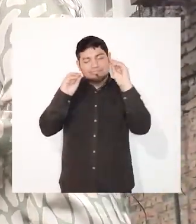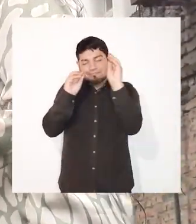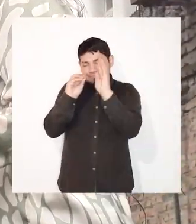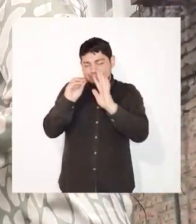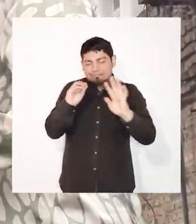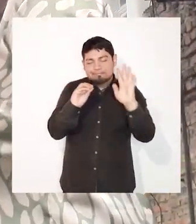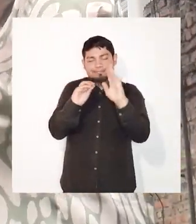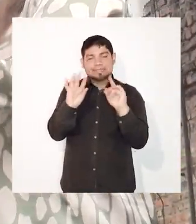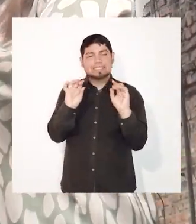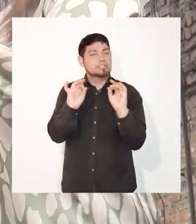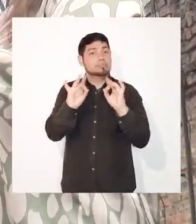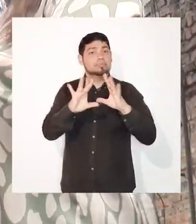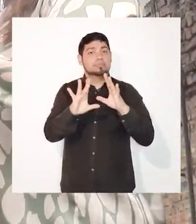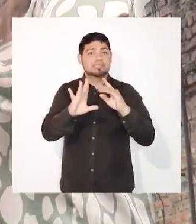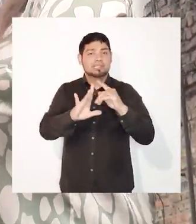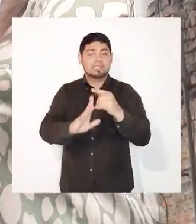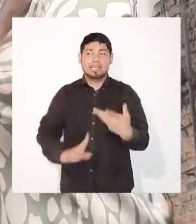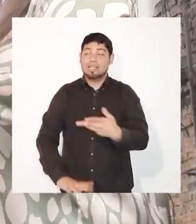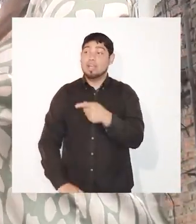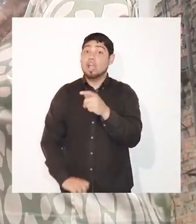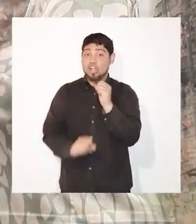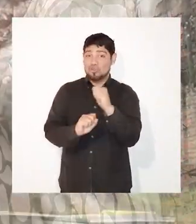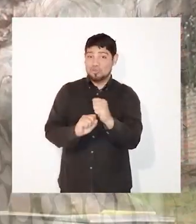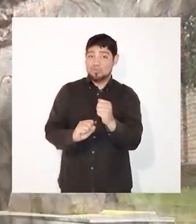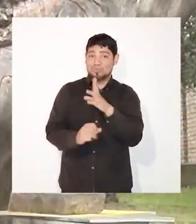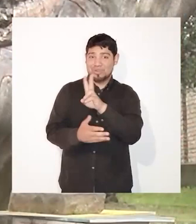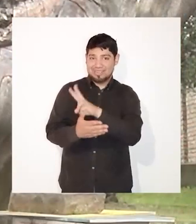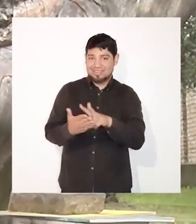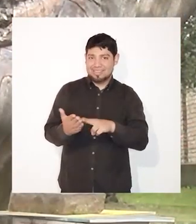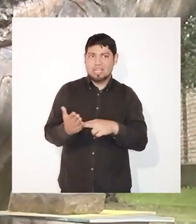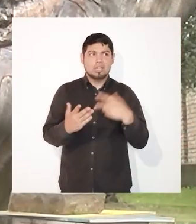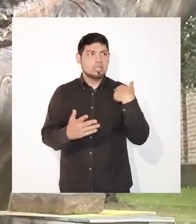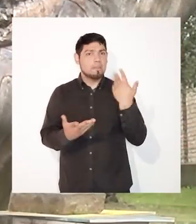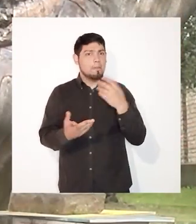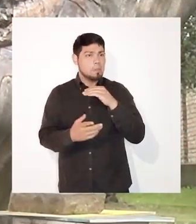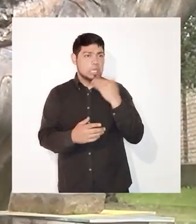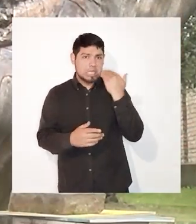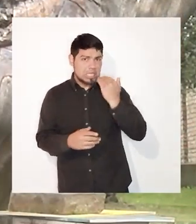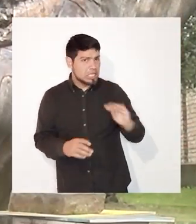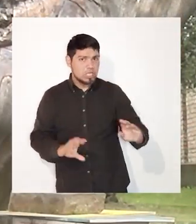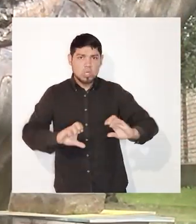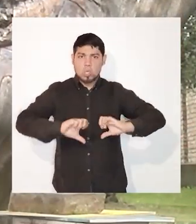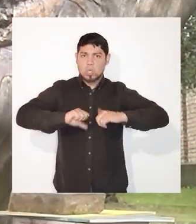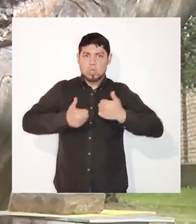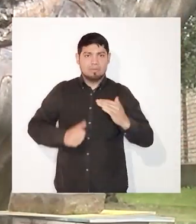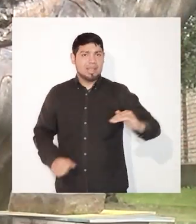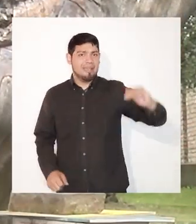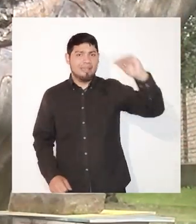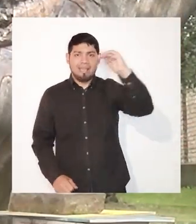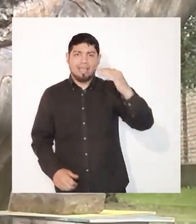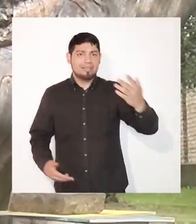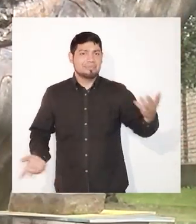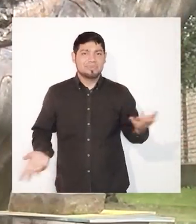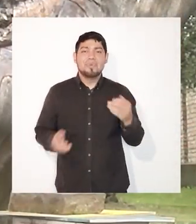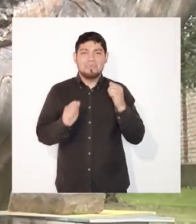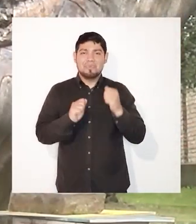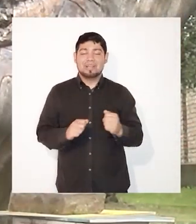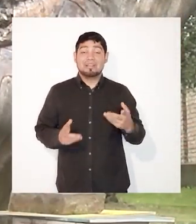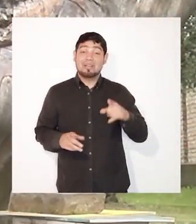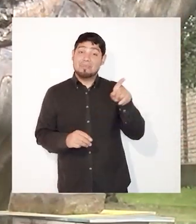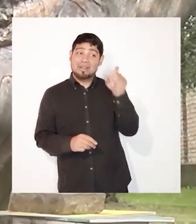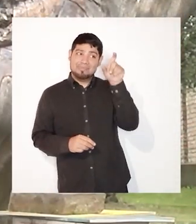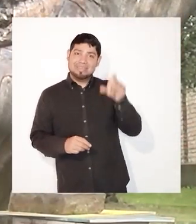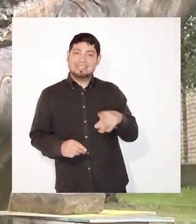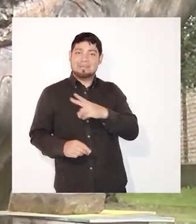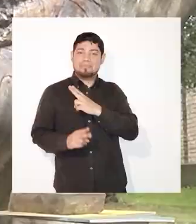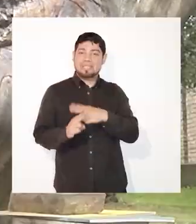-maravilloso, maravilloso con personajes que también pueden ser leídos por los adultos y quizás